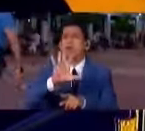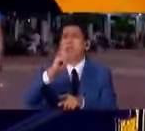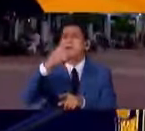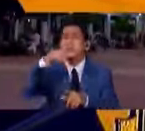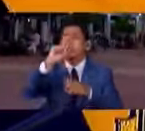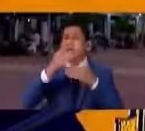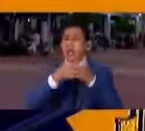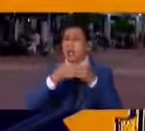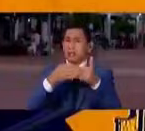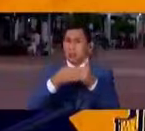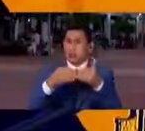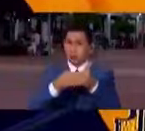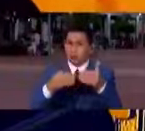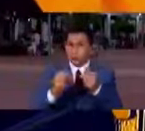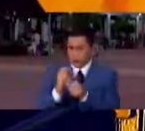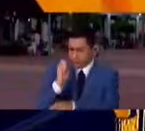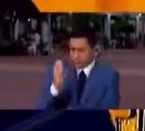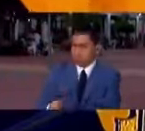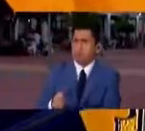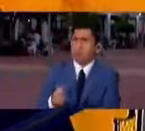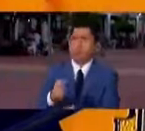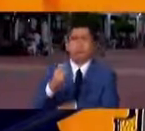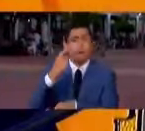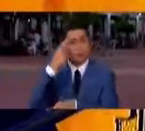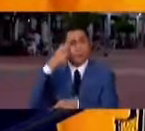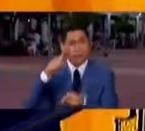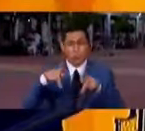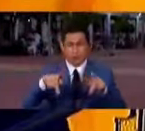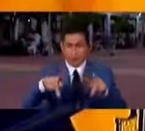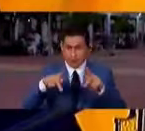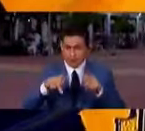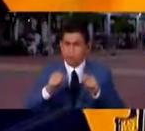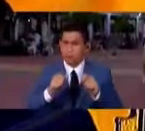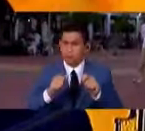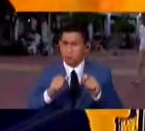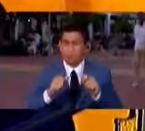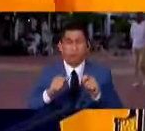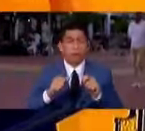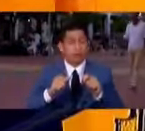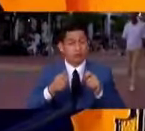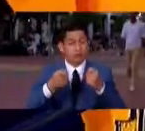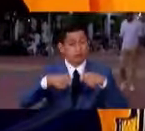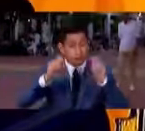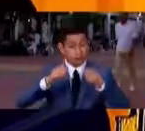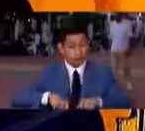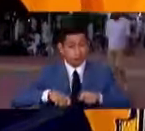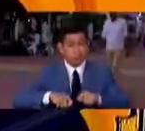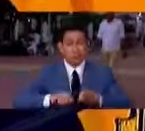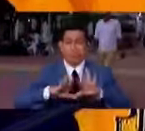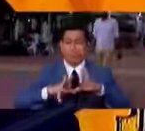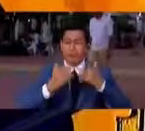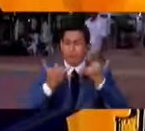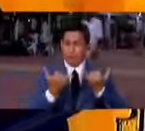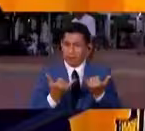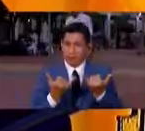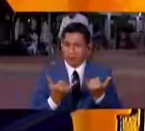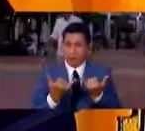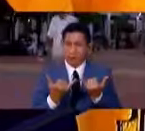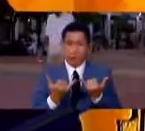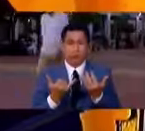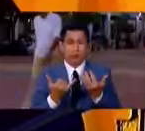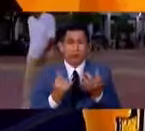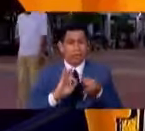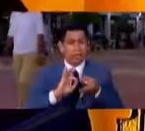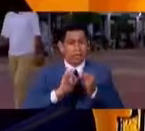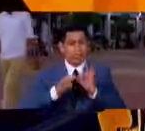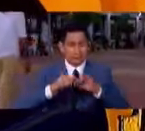dólares aproximadamente listos para licitar. Quinto acueducto, que es la obra más linda que vamos a tener en esta administración. Soluciones